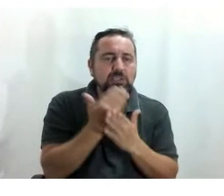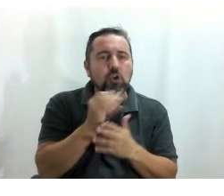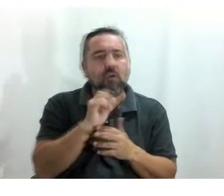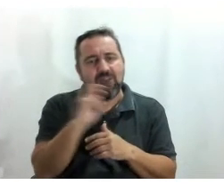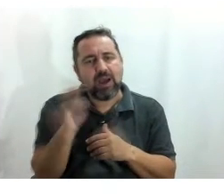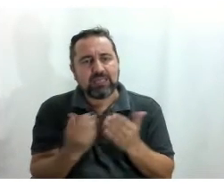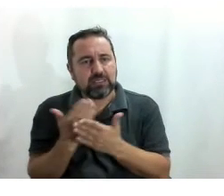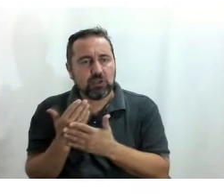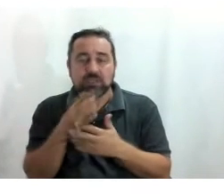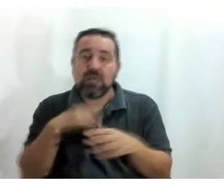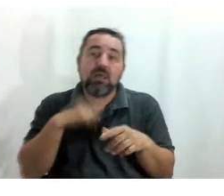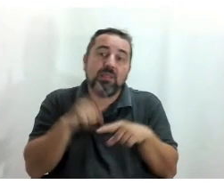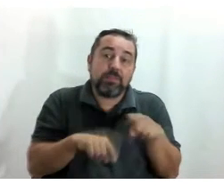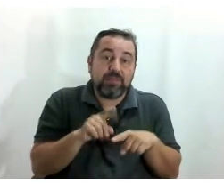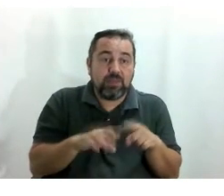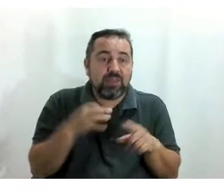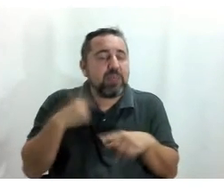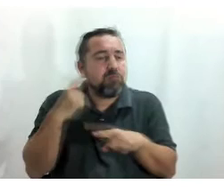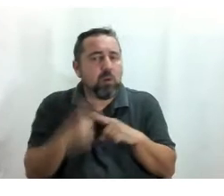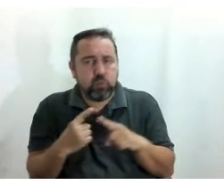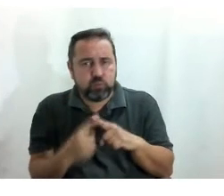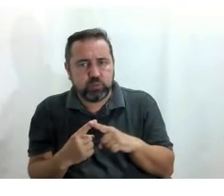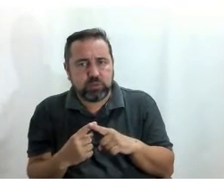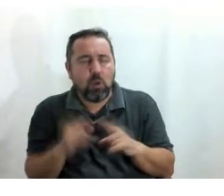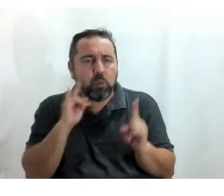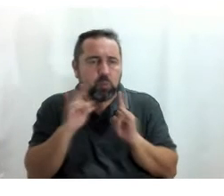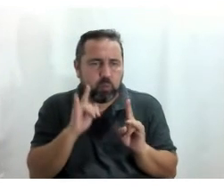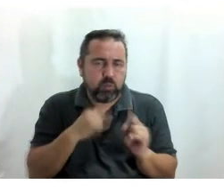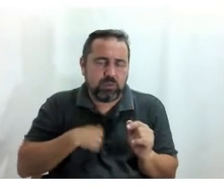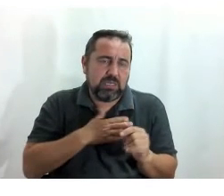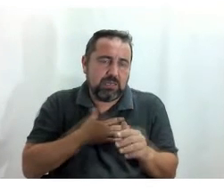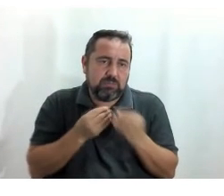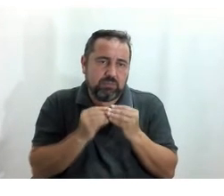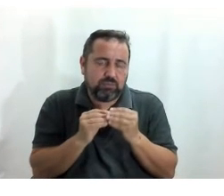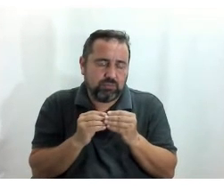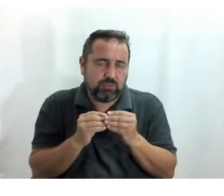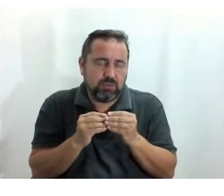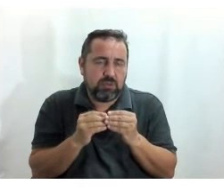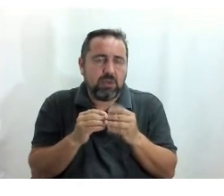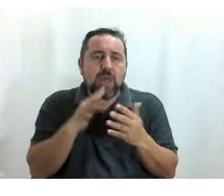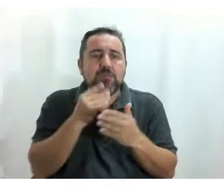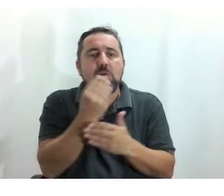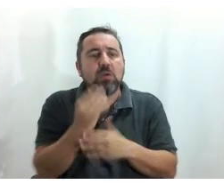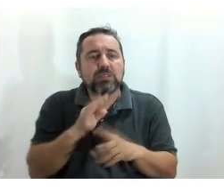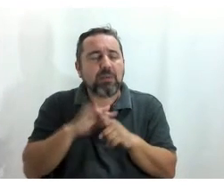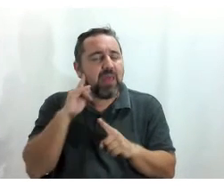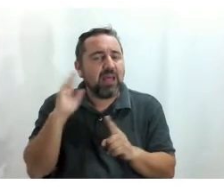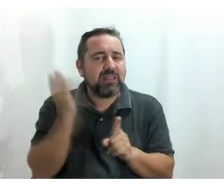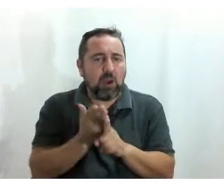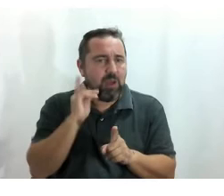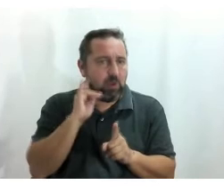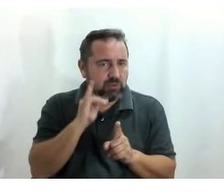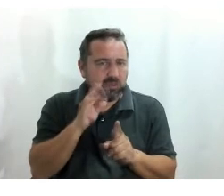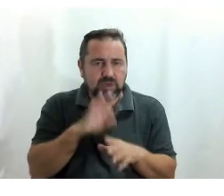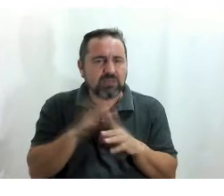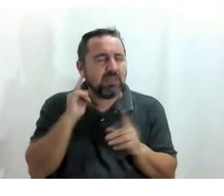sesiones, dependiendo del tipo de hipoacusia por ruido que queramos reproducir. Tenemos modelos de trauma acústico producidos por